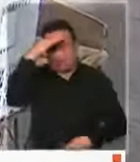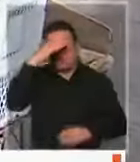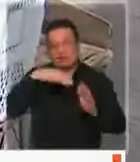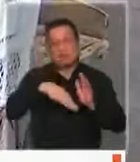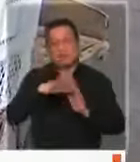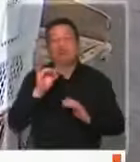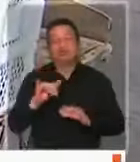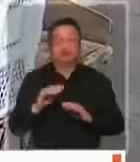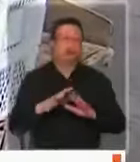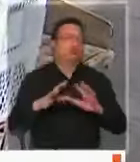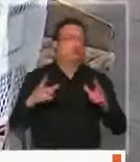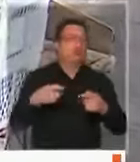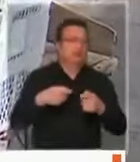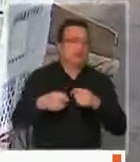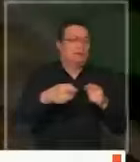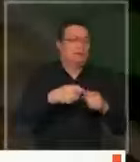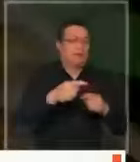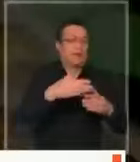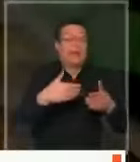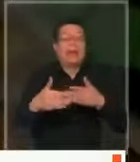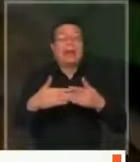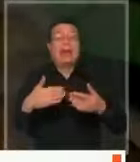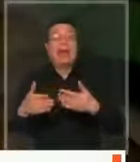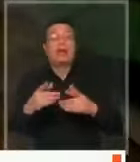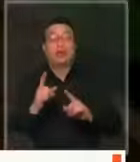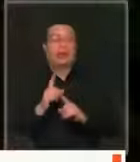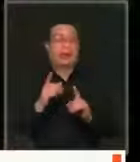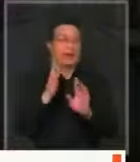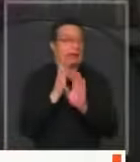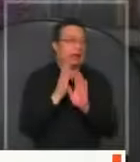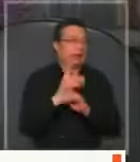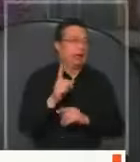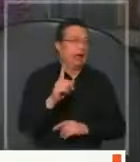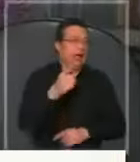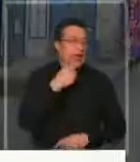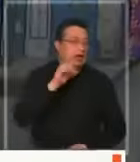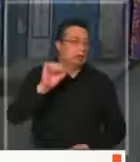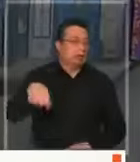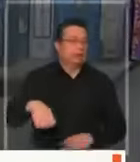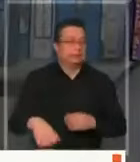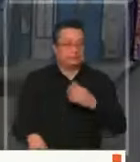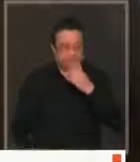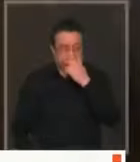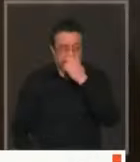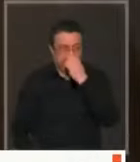muchas ventas de cosas naturales. ¿Ya? No son fiables.